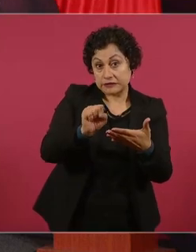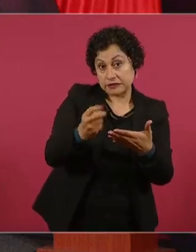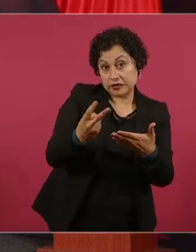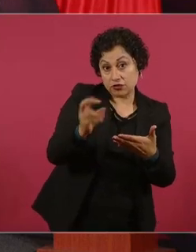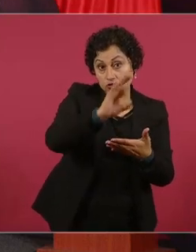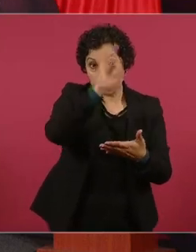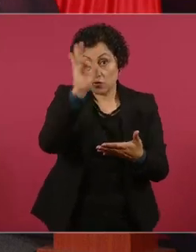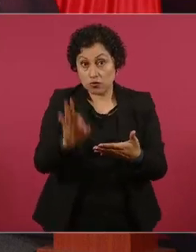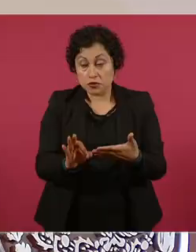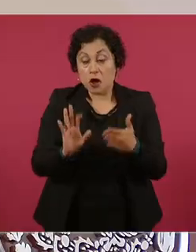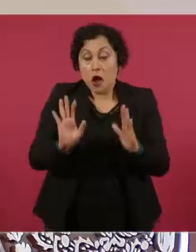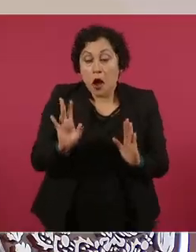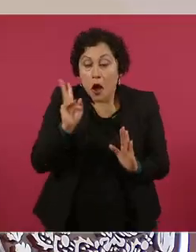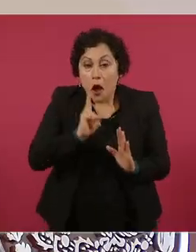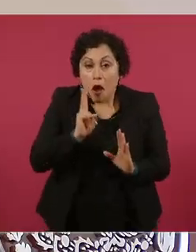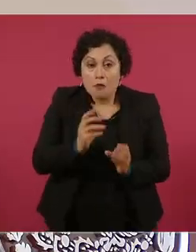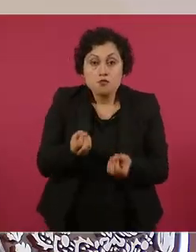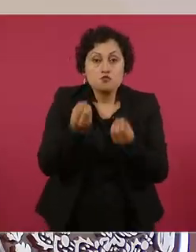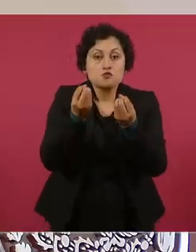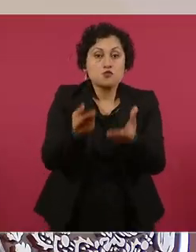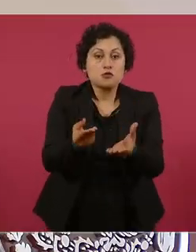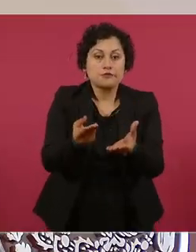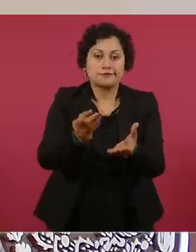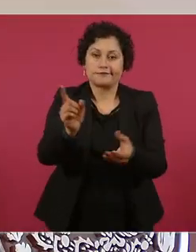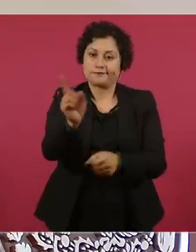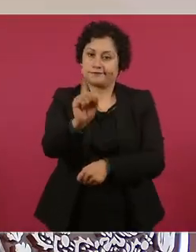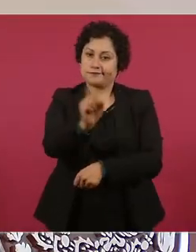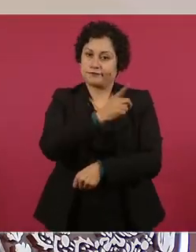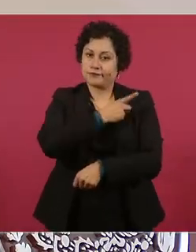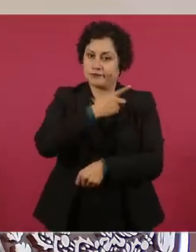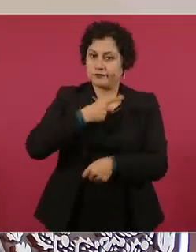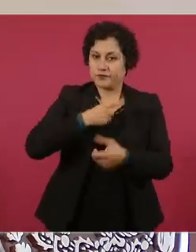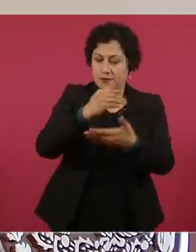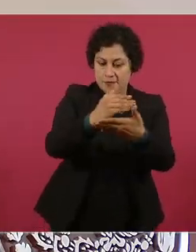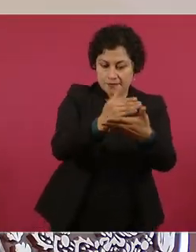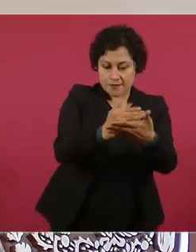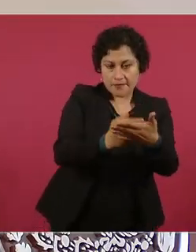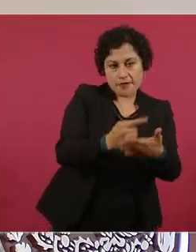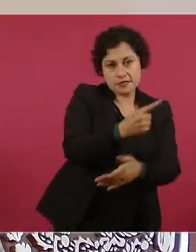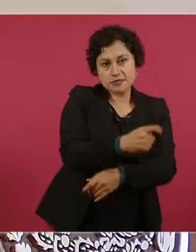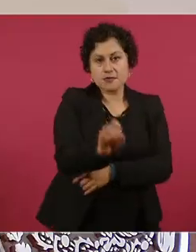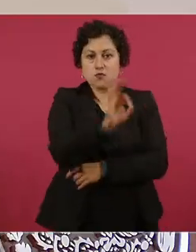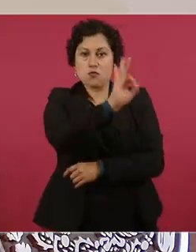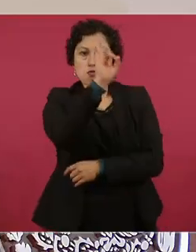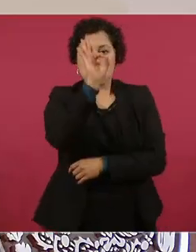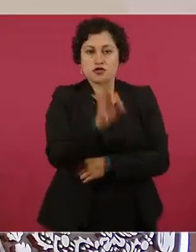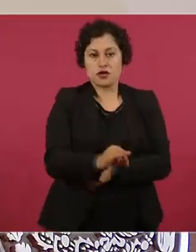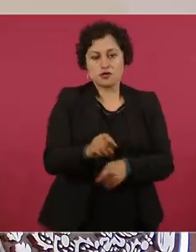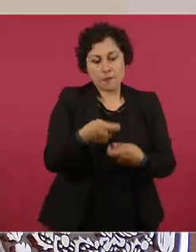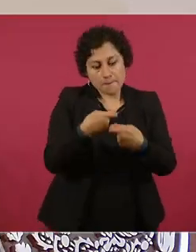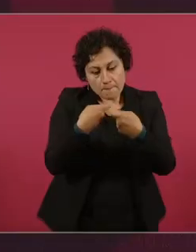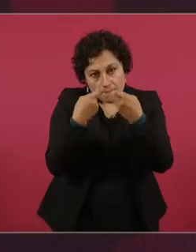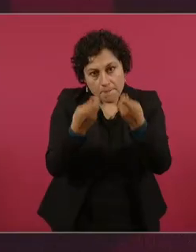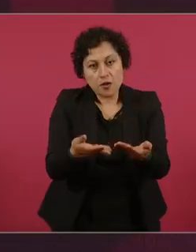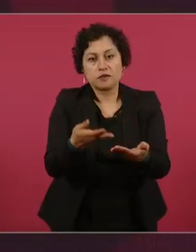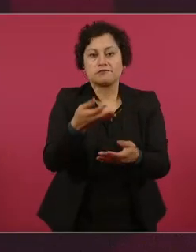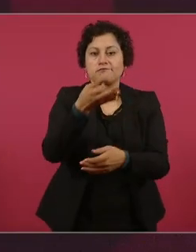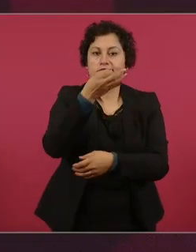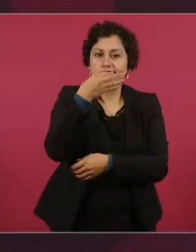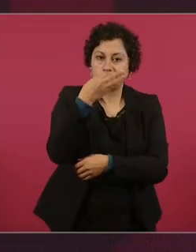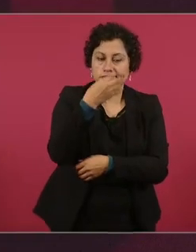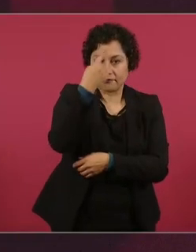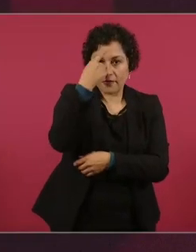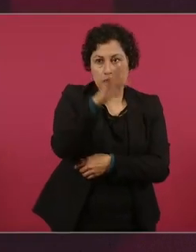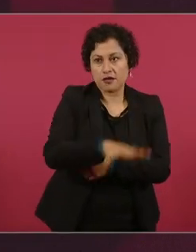100 por ciento de la receta completa a los derechohabientes. Entonces, se